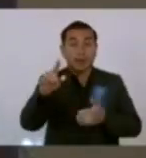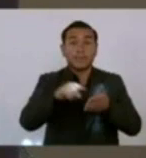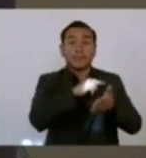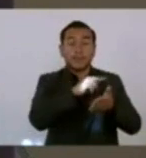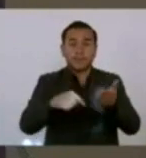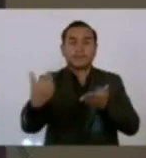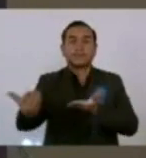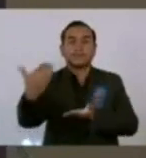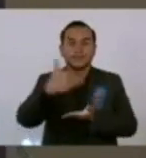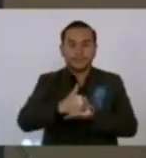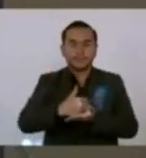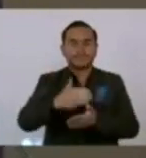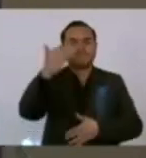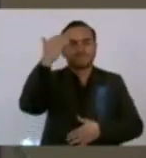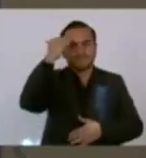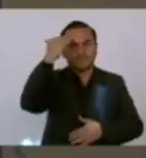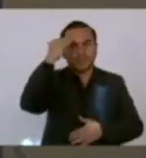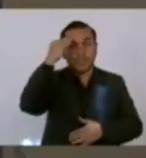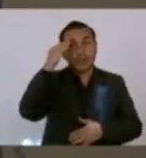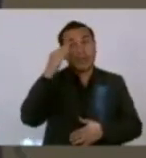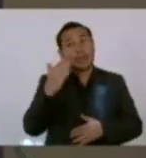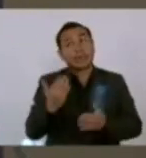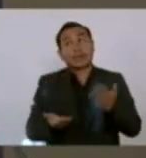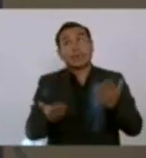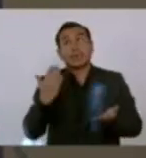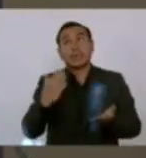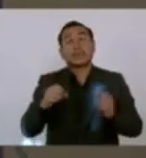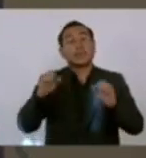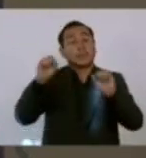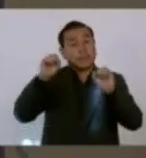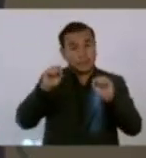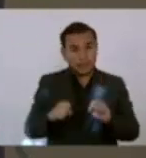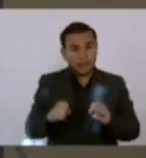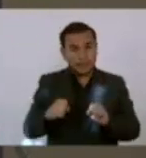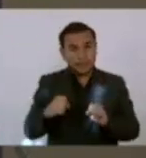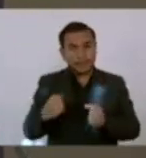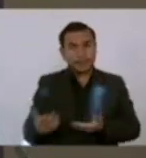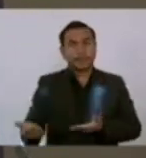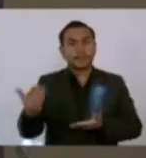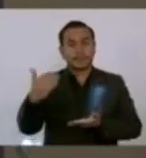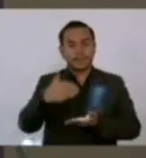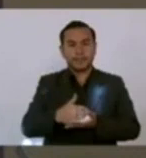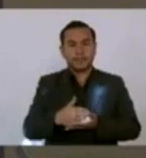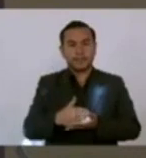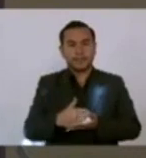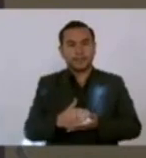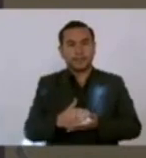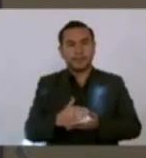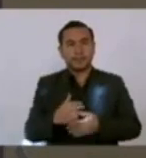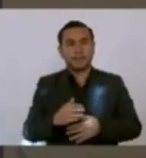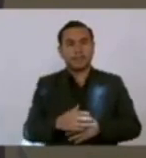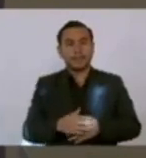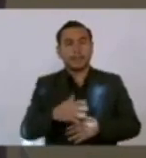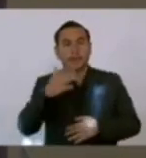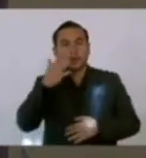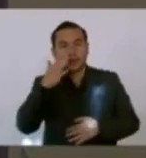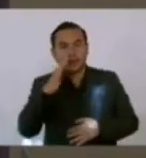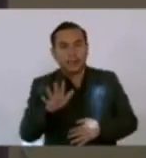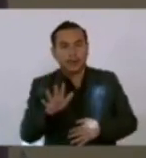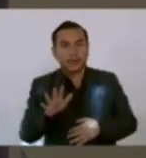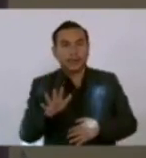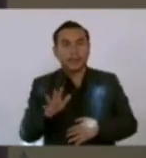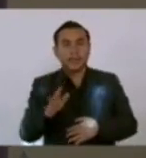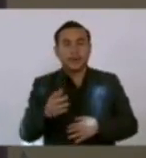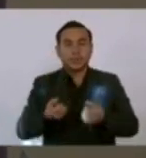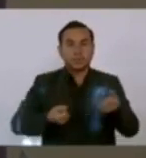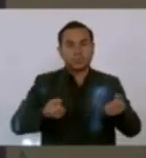entrada, sabemos de que por un u otro motivo hay excepciones. Siempre entra gente, por ejemplo, el transporte de carga,